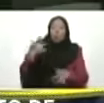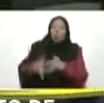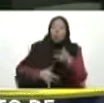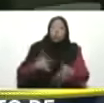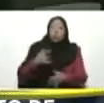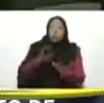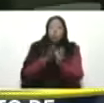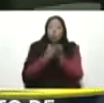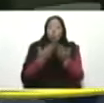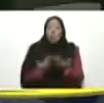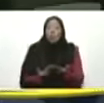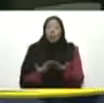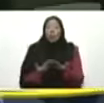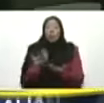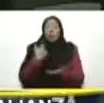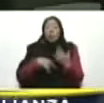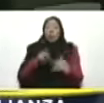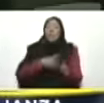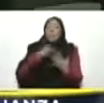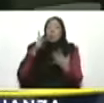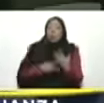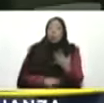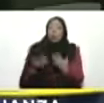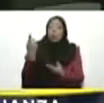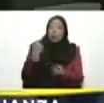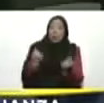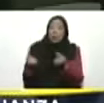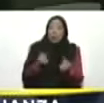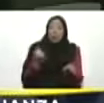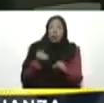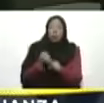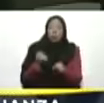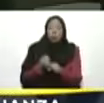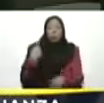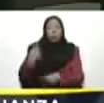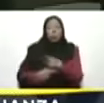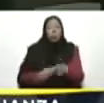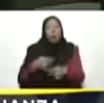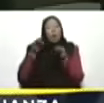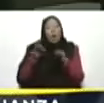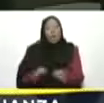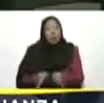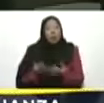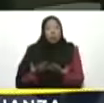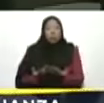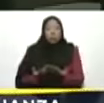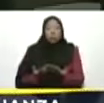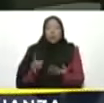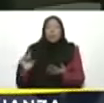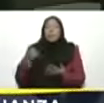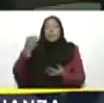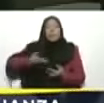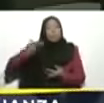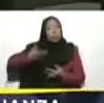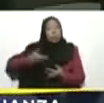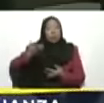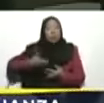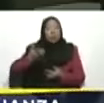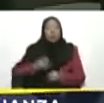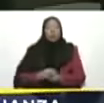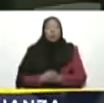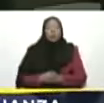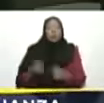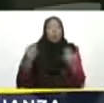estos documentos, de estos proyectos, de estas inversiones, que son de primer orden, pues.